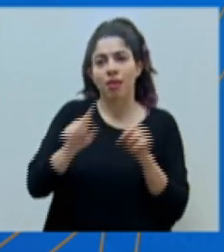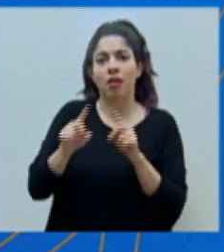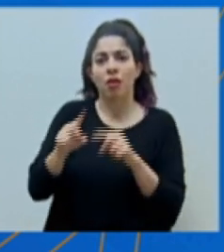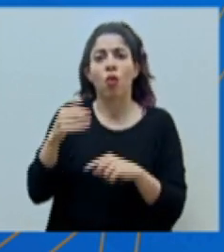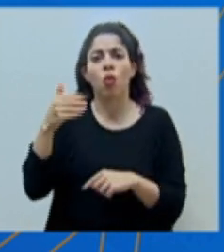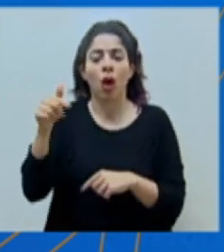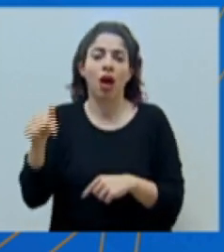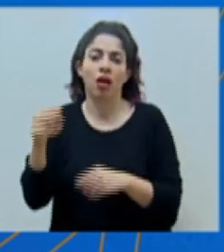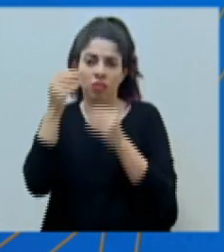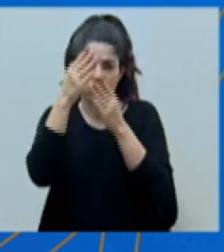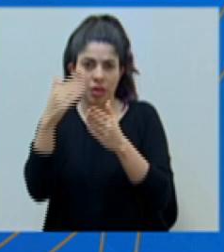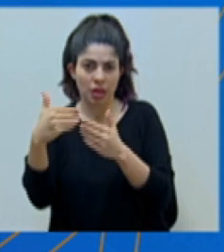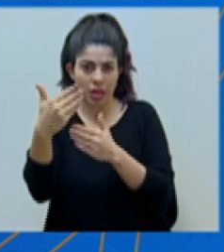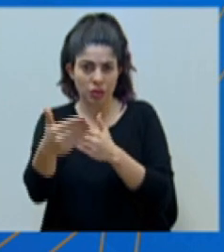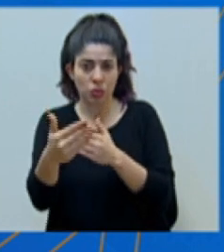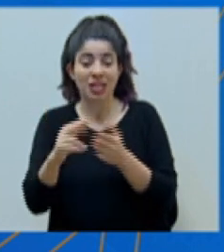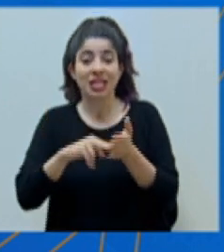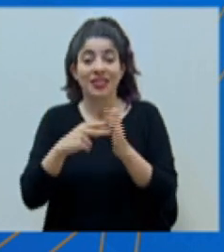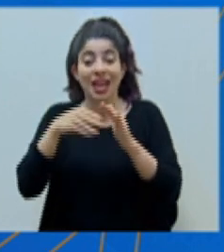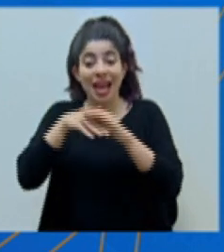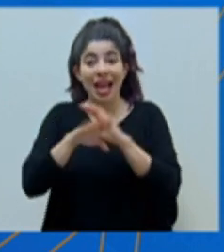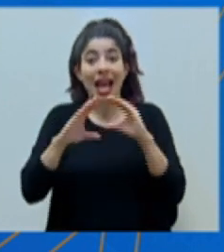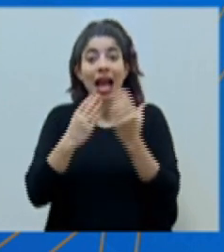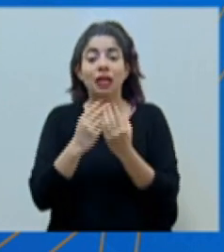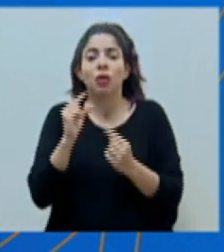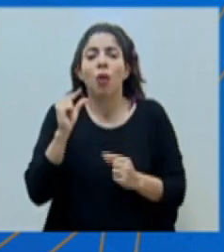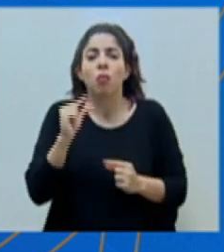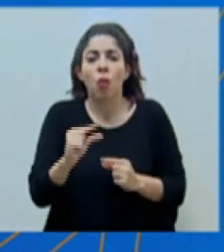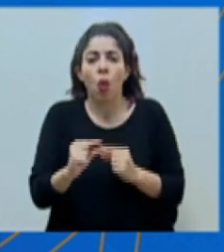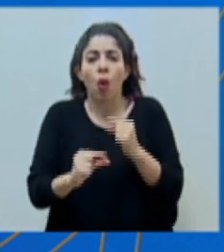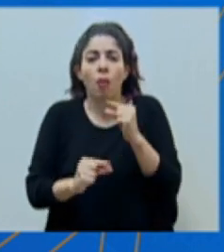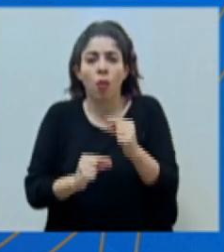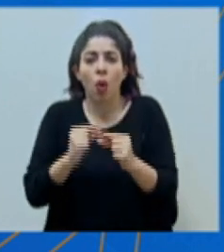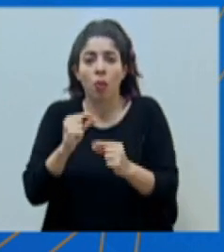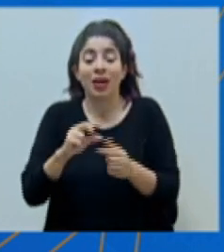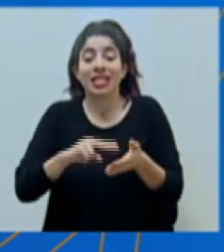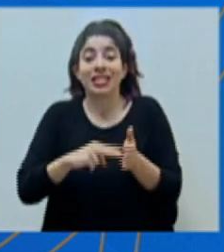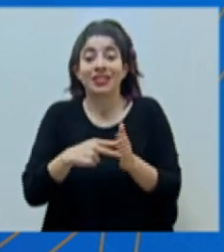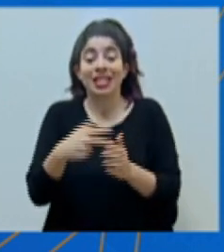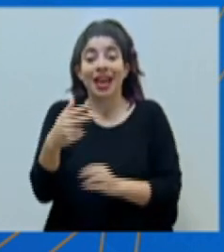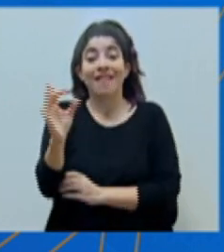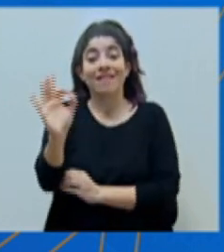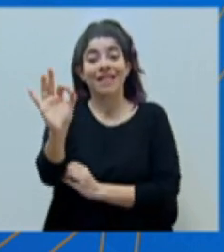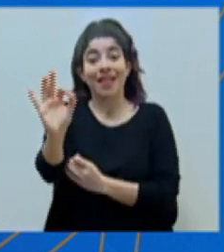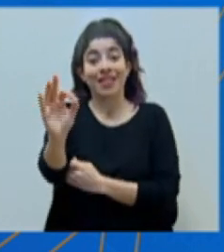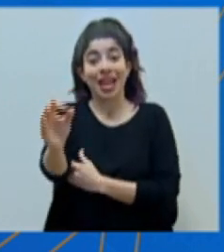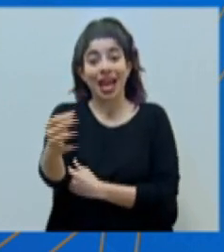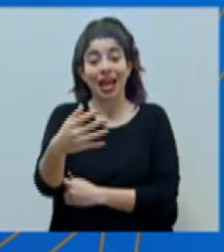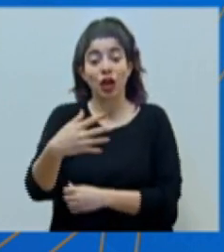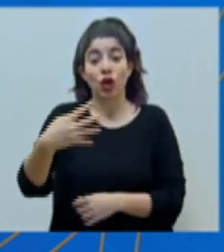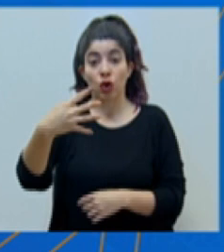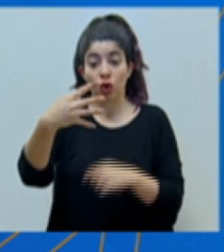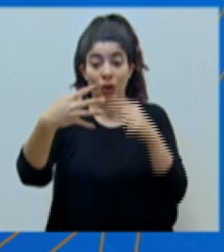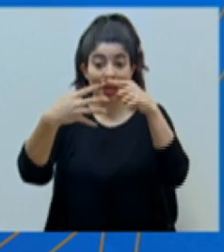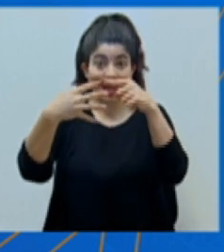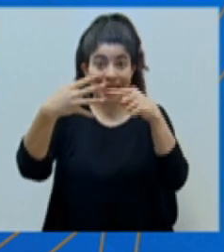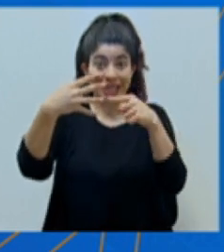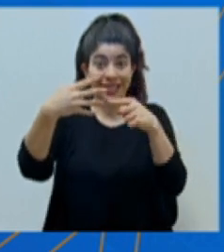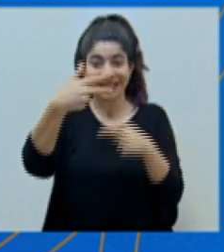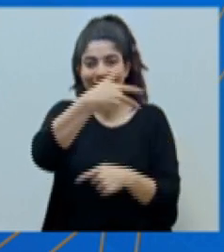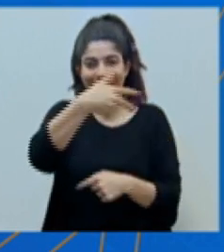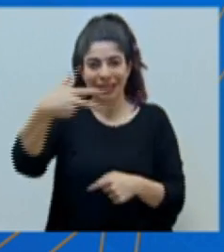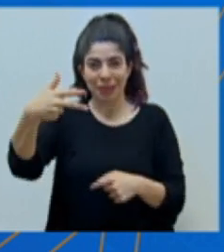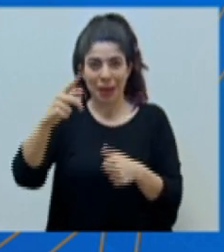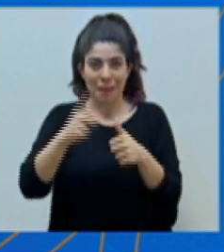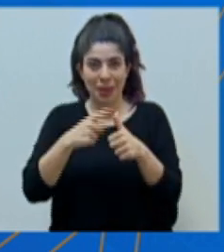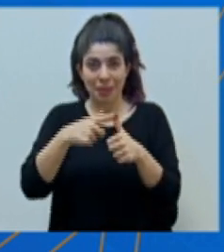educativo. Vamos a hacer un ingreso paulatino, eso significa que las 3 primeras semanas de febrero vamos a estar ingresando con